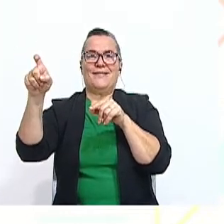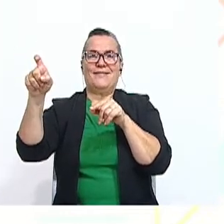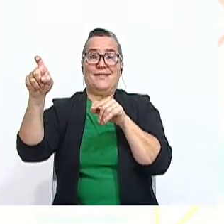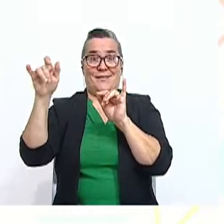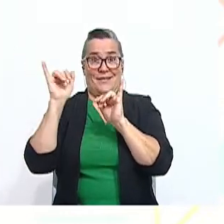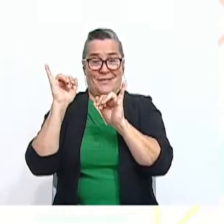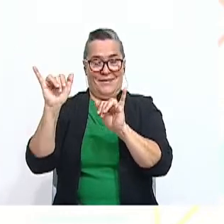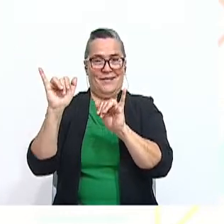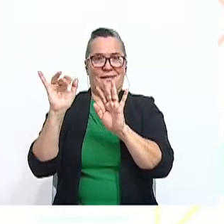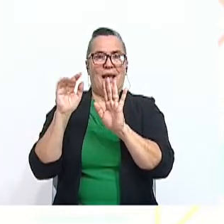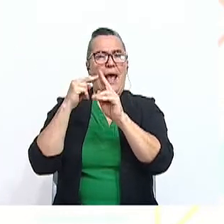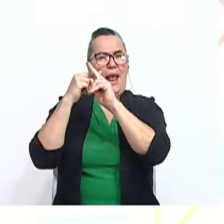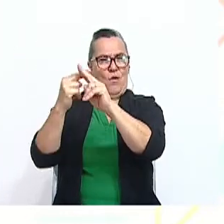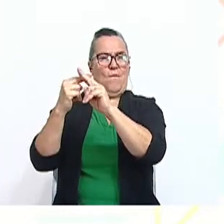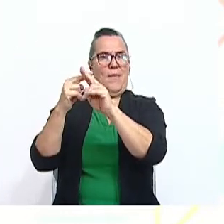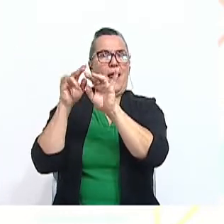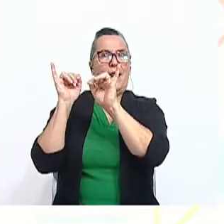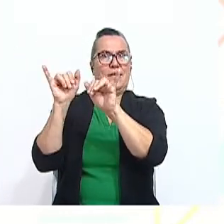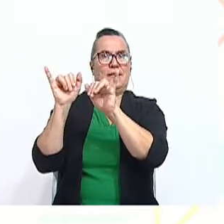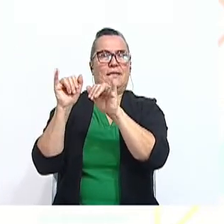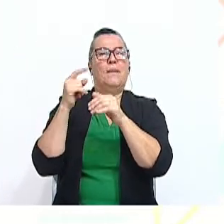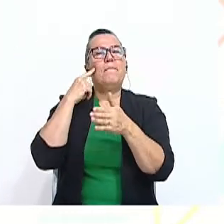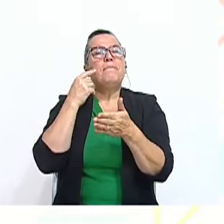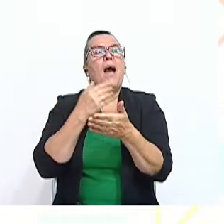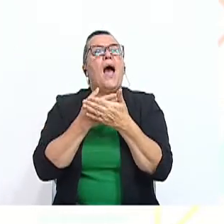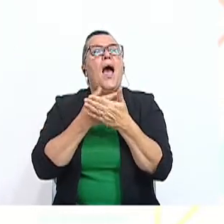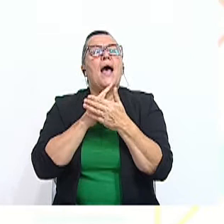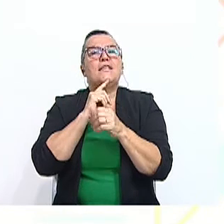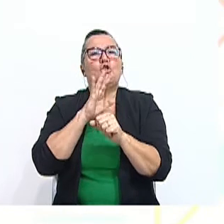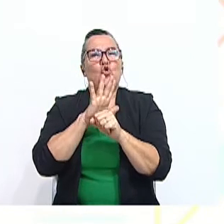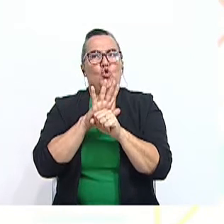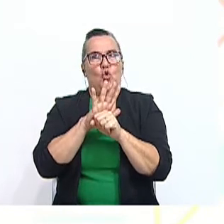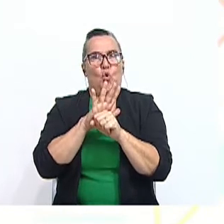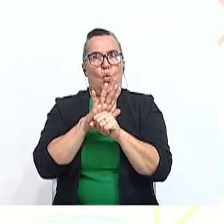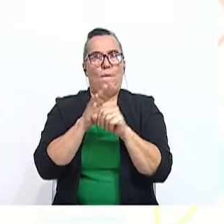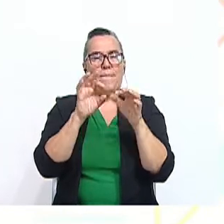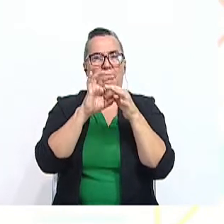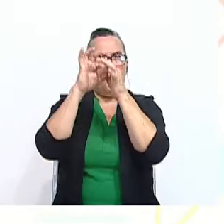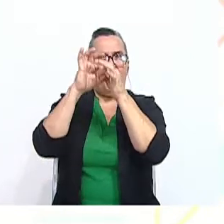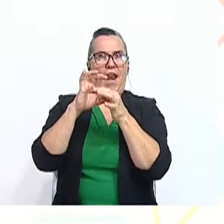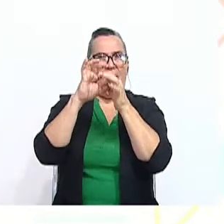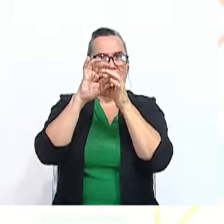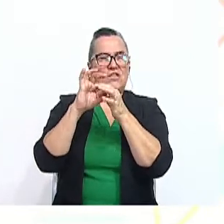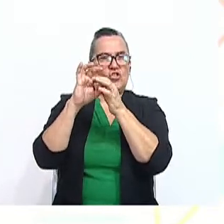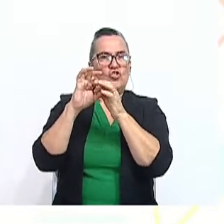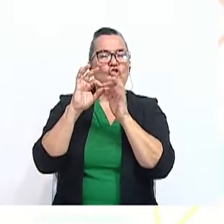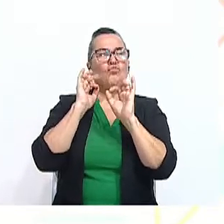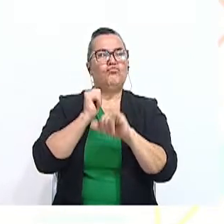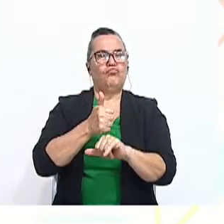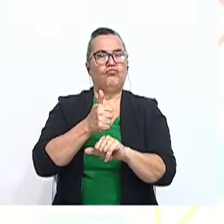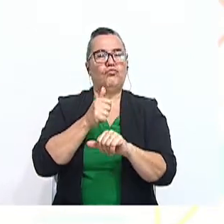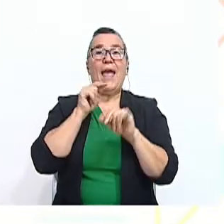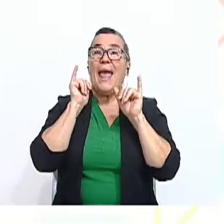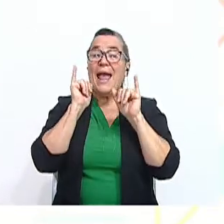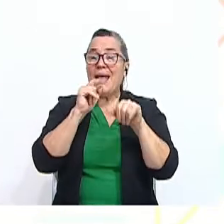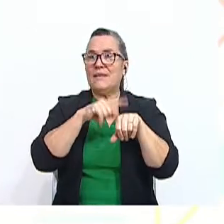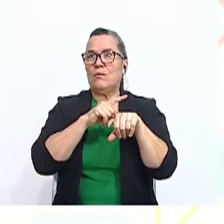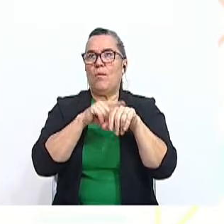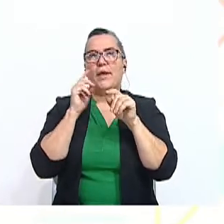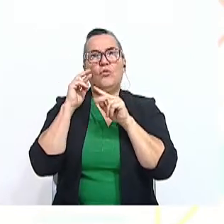0,80x. Ahora vamos a verificar a ver si se cumple esta relación que hemos determinado en este